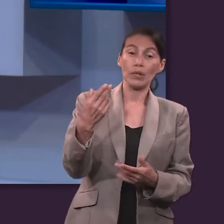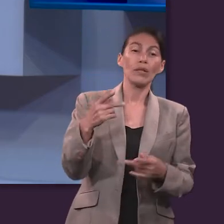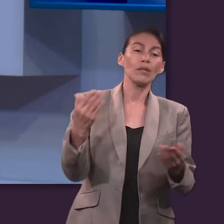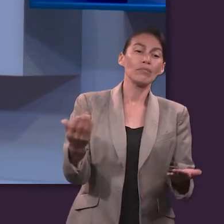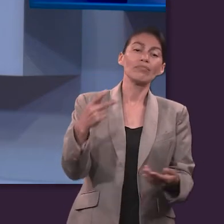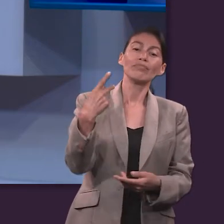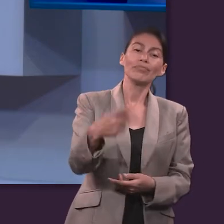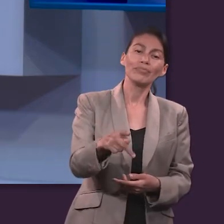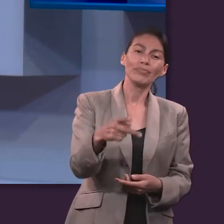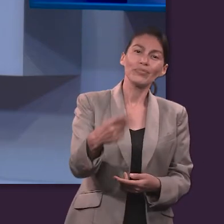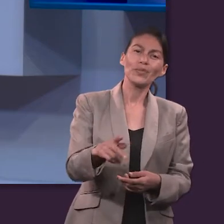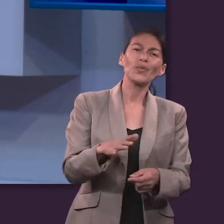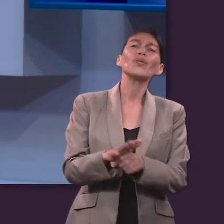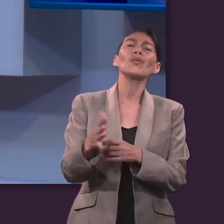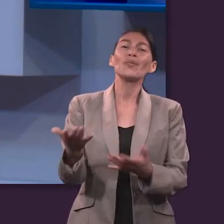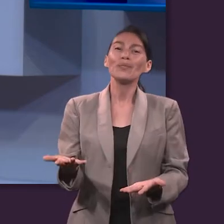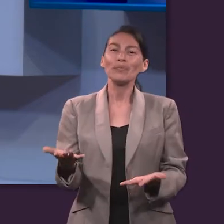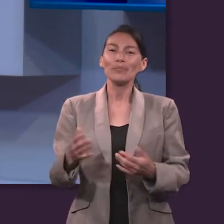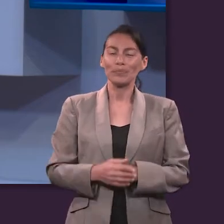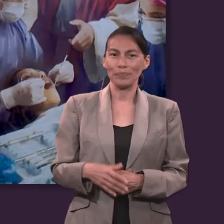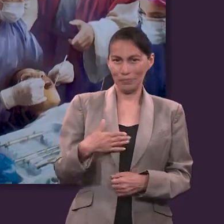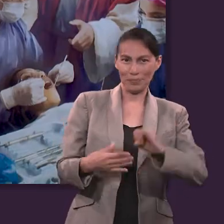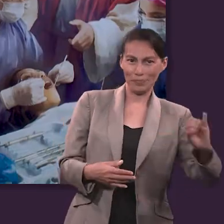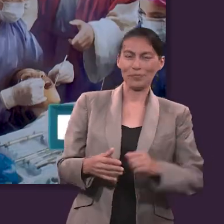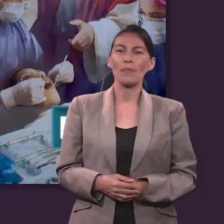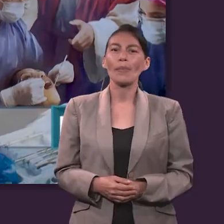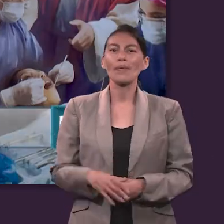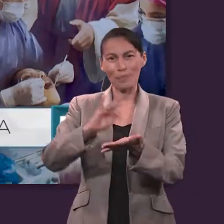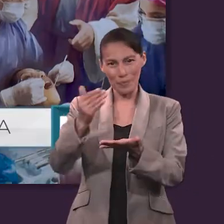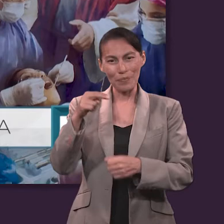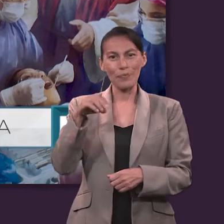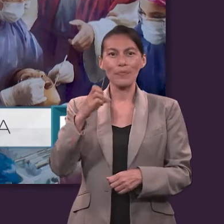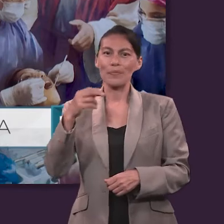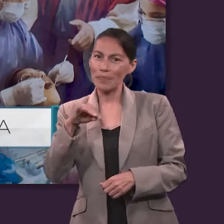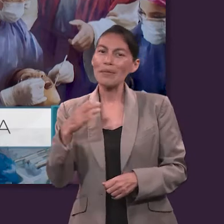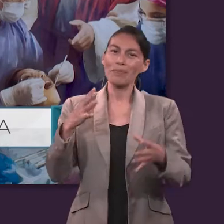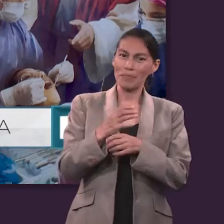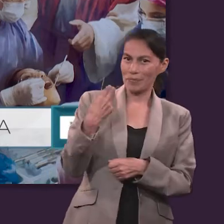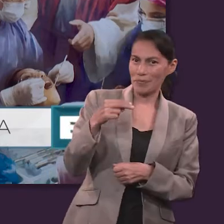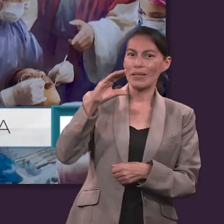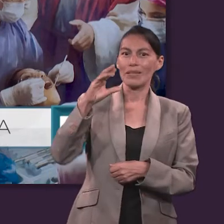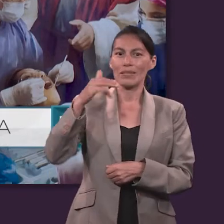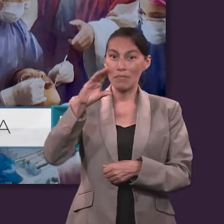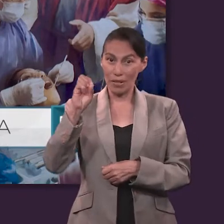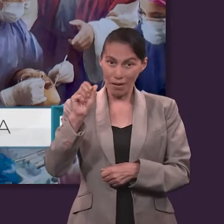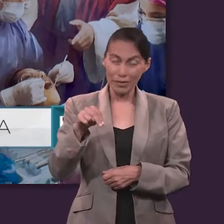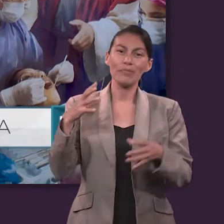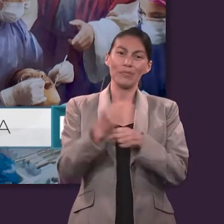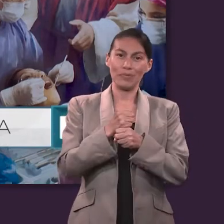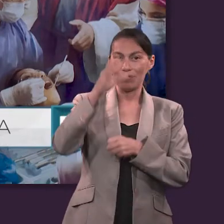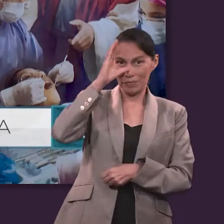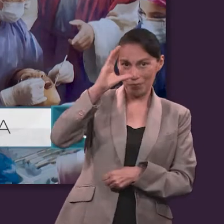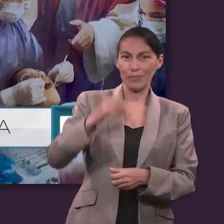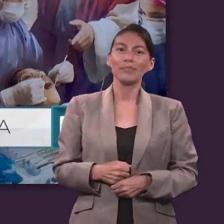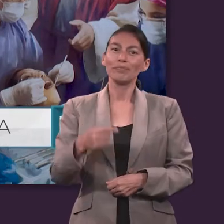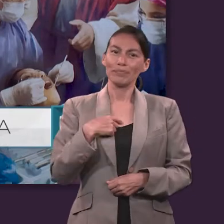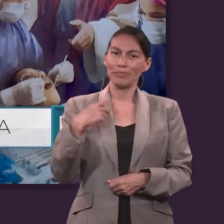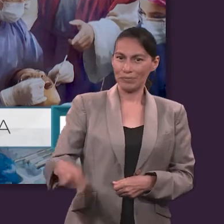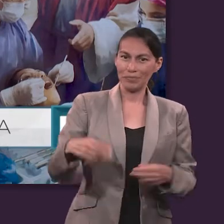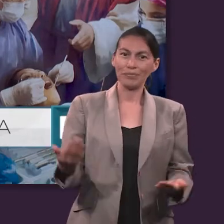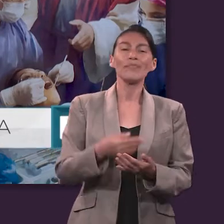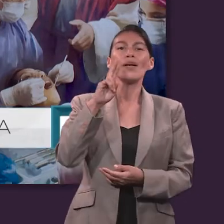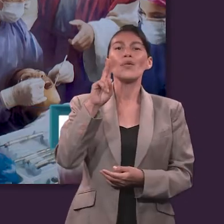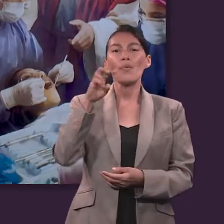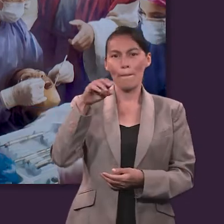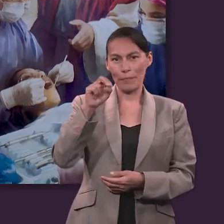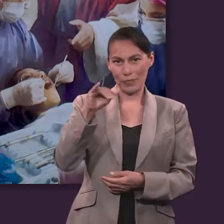son, empezando desde mi mano izquierda. Muchas gracias, Noemí. Mi nombre es Ciprian Mojorea y nací en